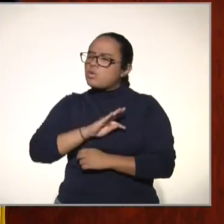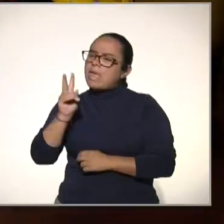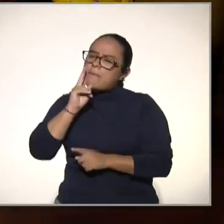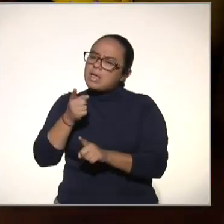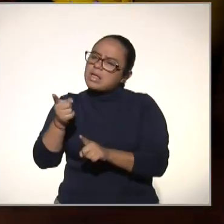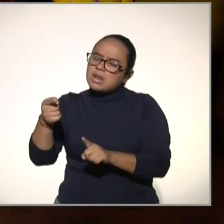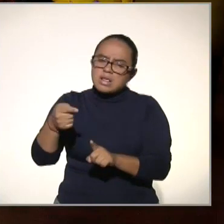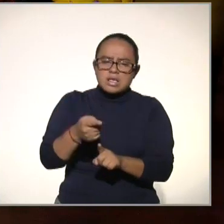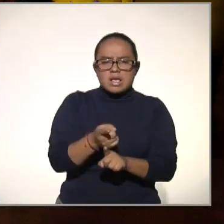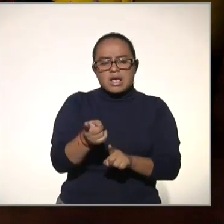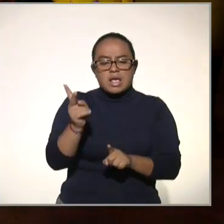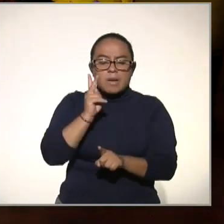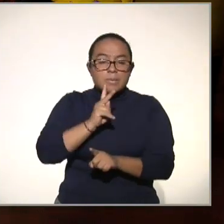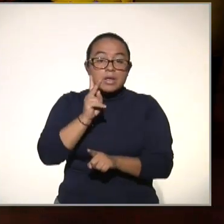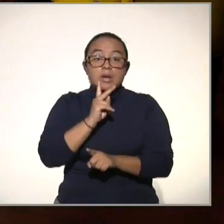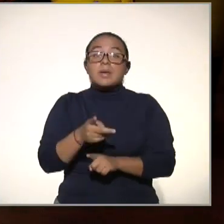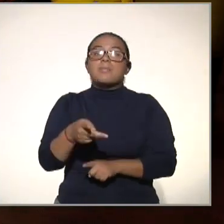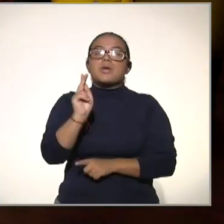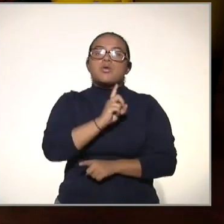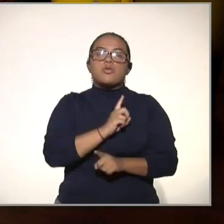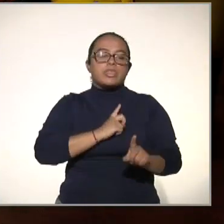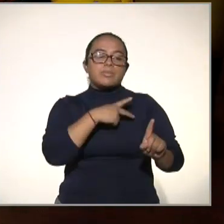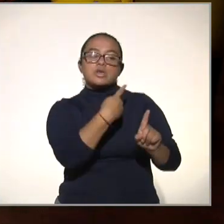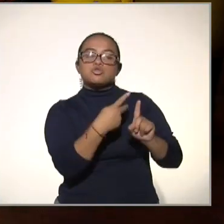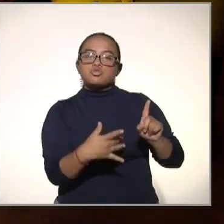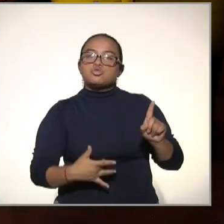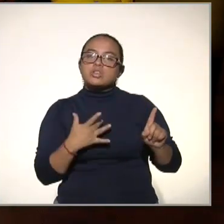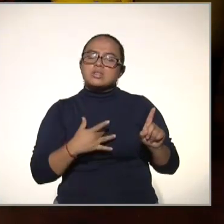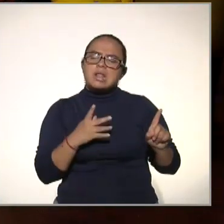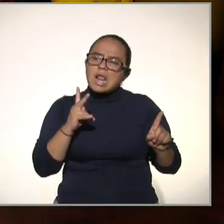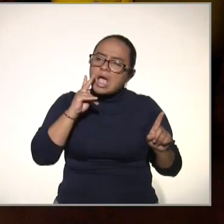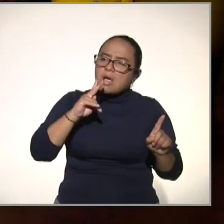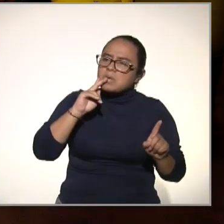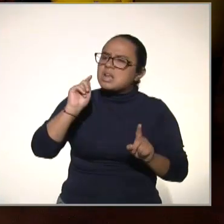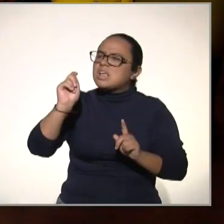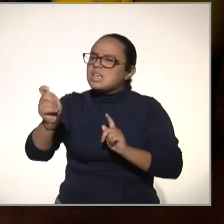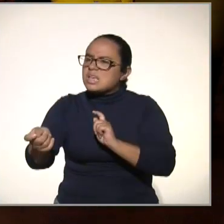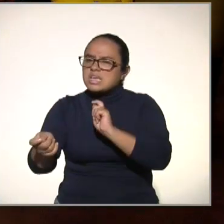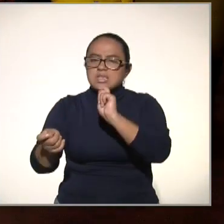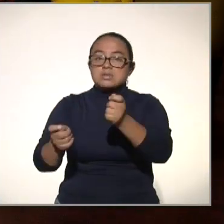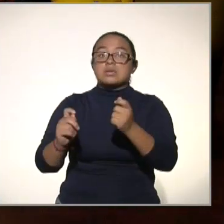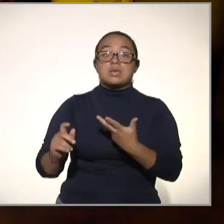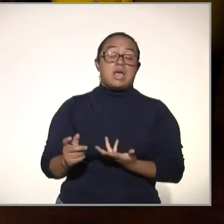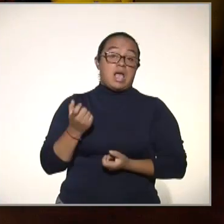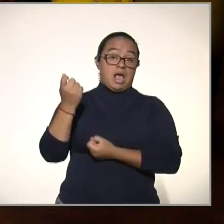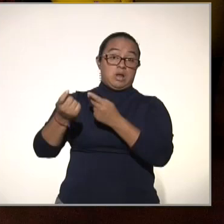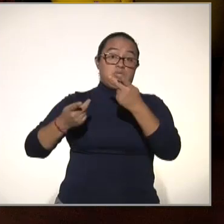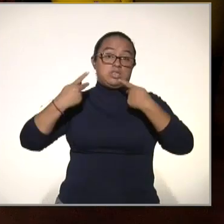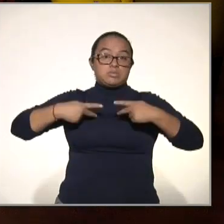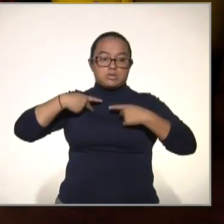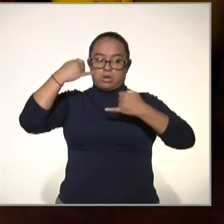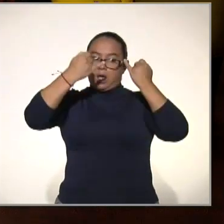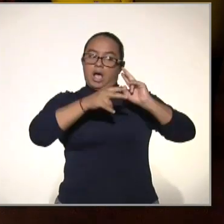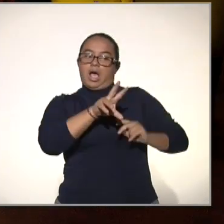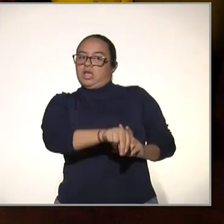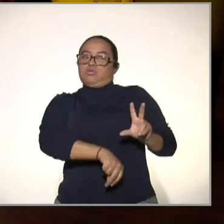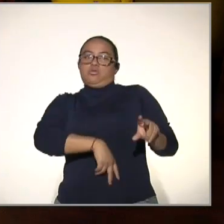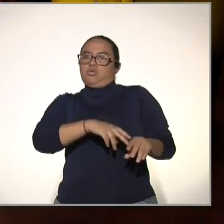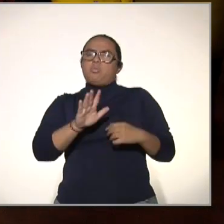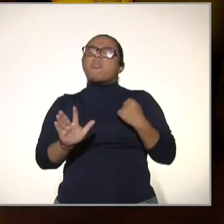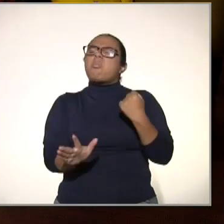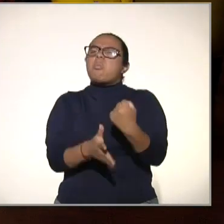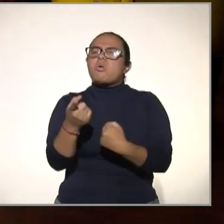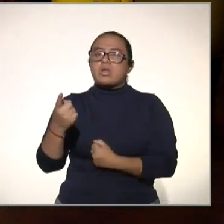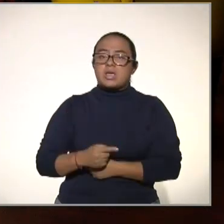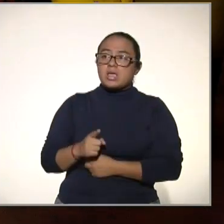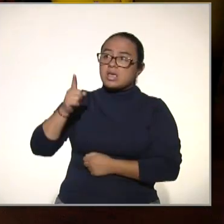pero que no podría hacerlo si no experienciou eso que quiso. ¿Por qué tenemos tanto tabú en acompañar eso? Hay discusiones que están en